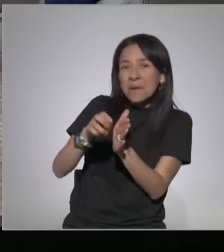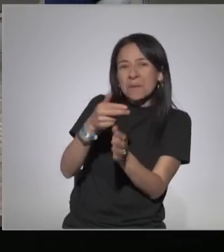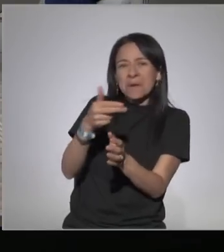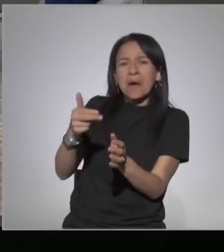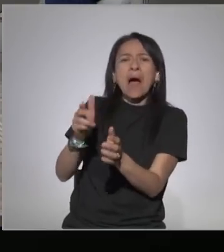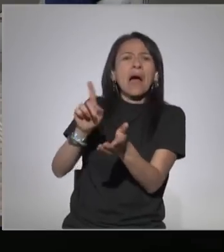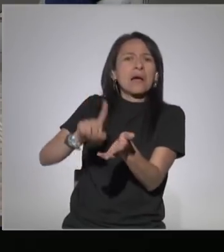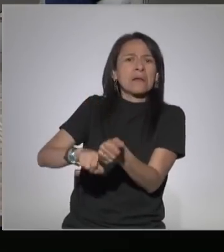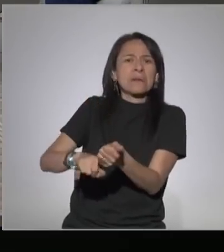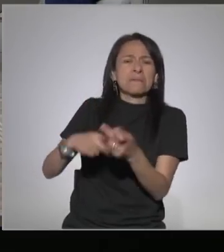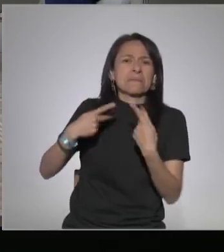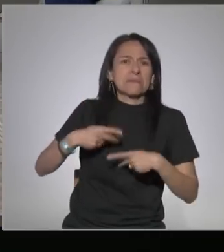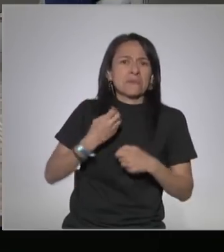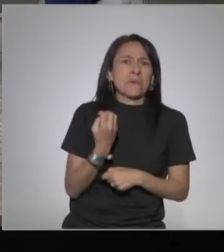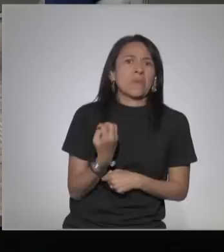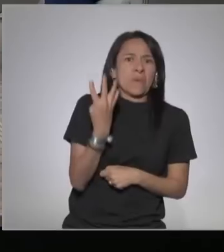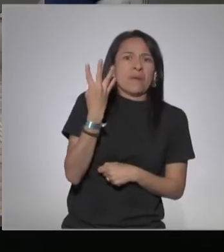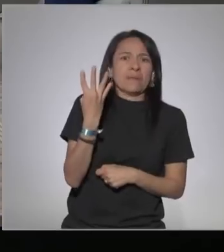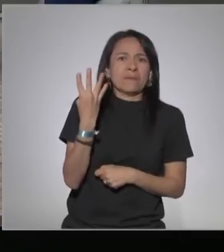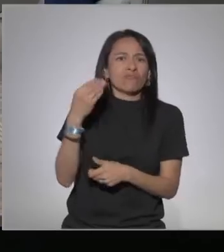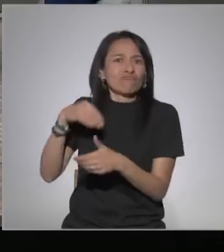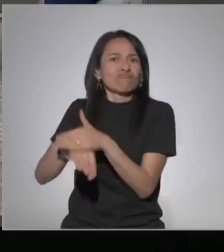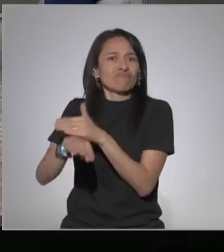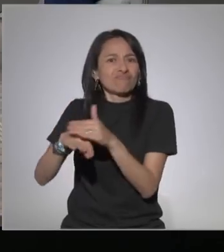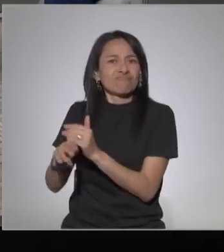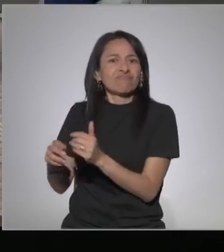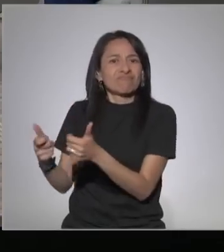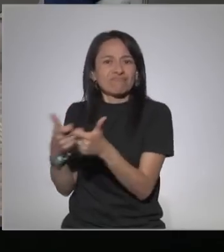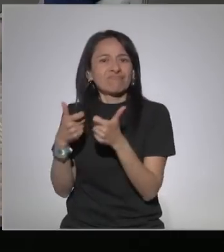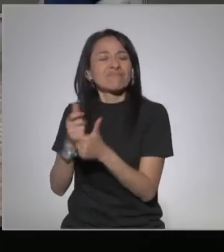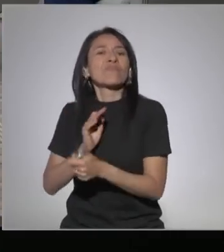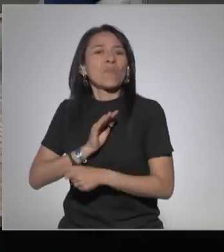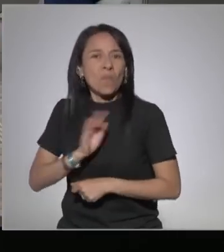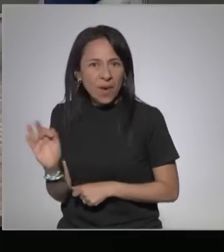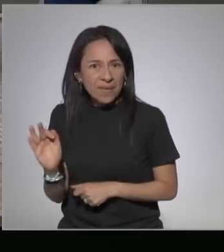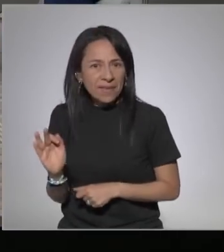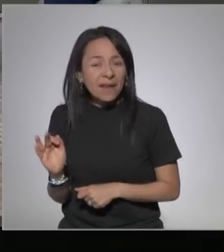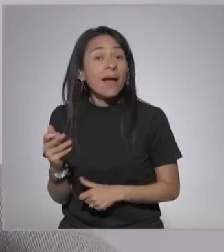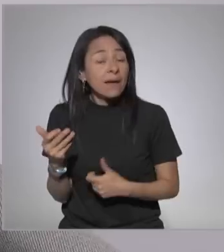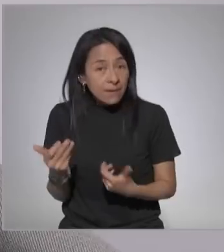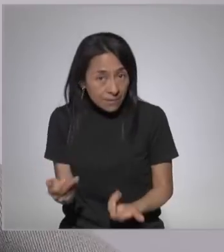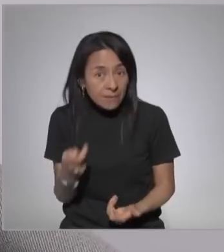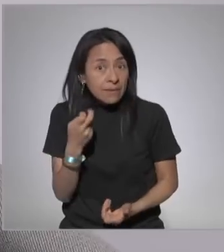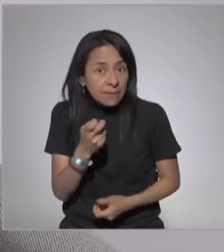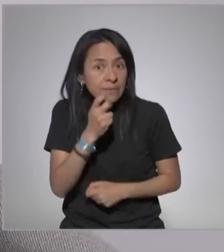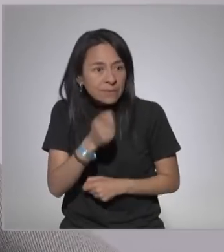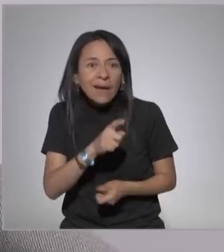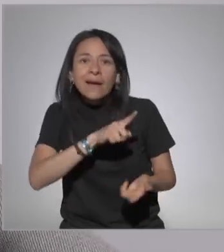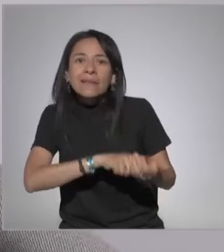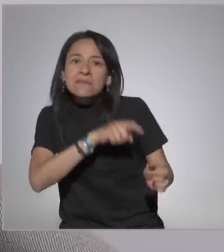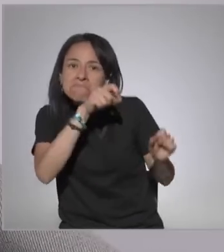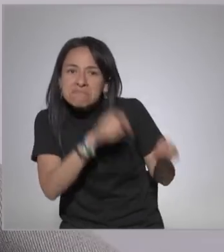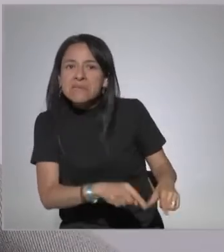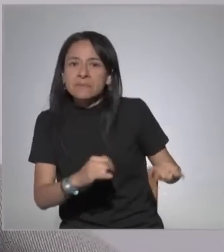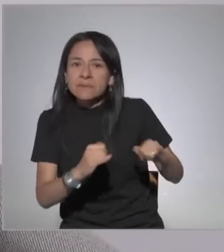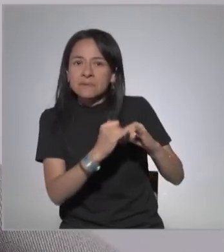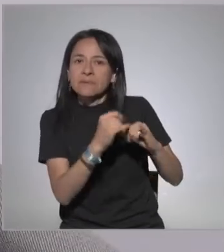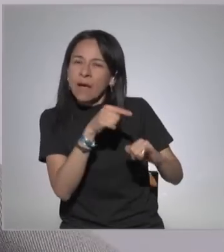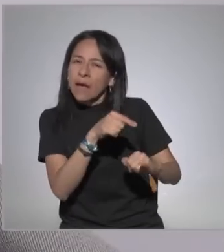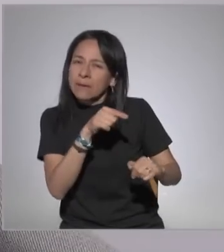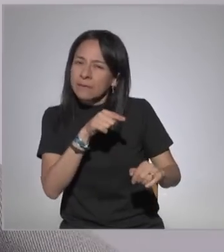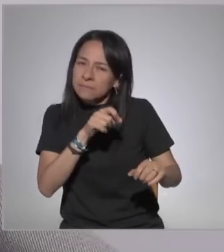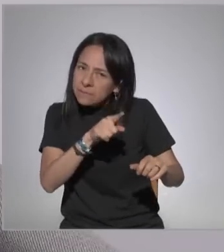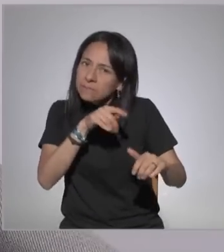todo eso en función del conocimiento que se va teniendo del trabajo que se hace dentro de la institución, dentro de las